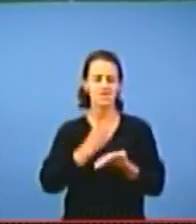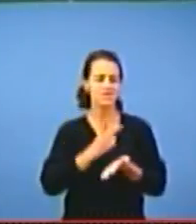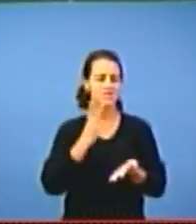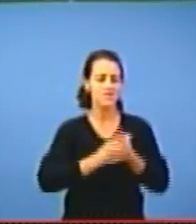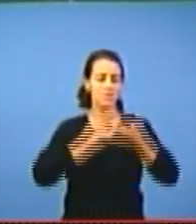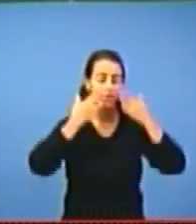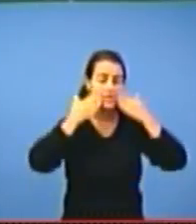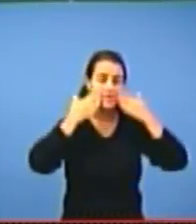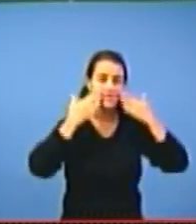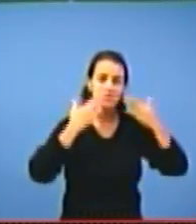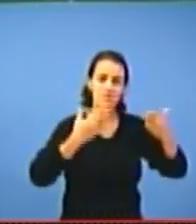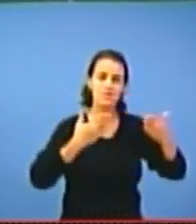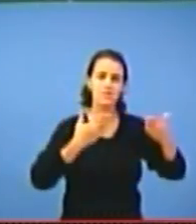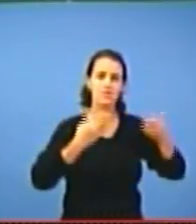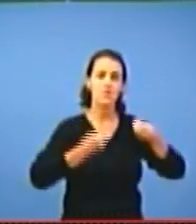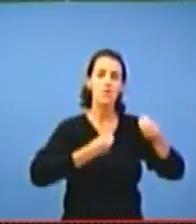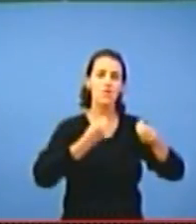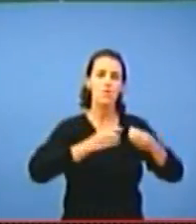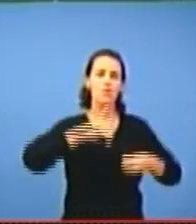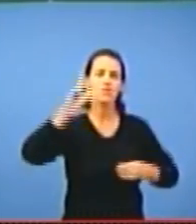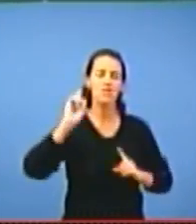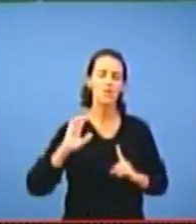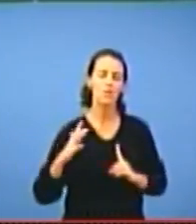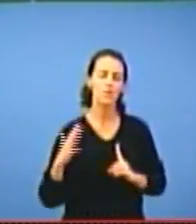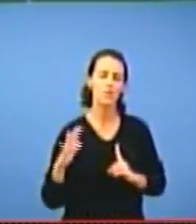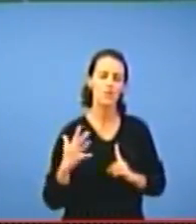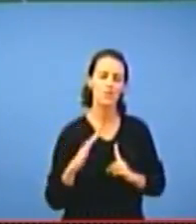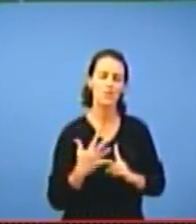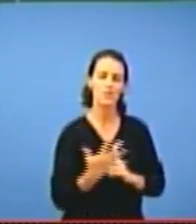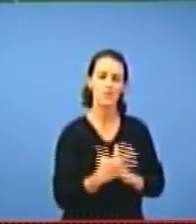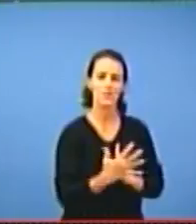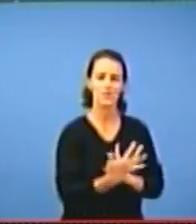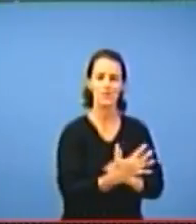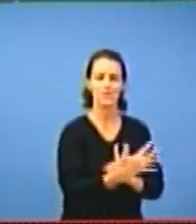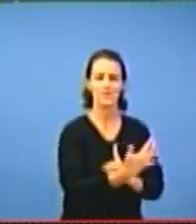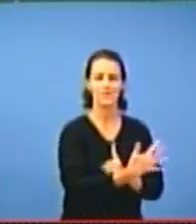se presentó a él como un Dios proveedor.